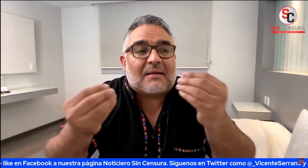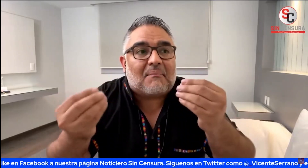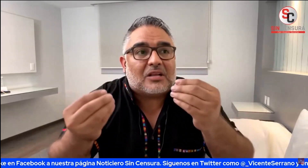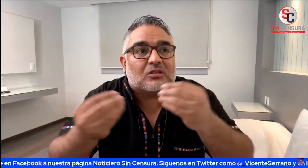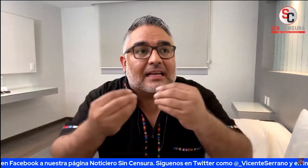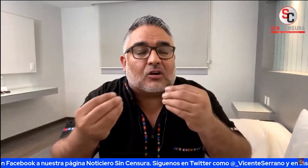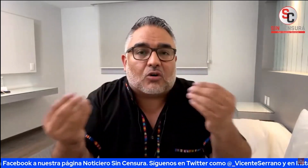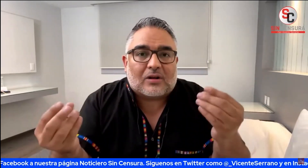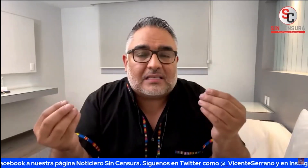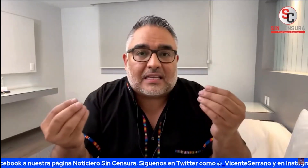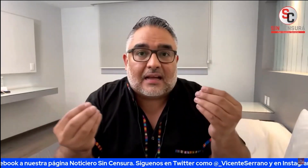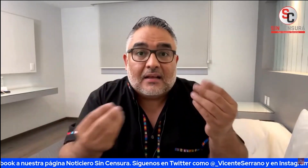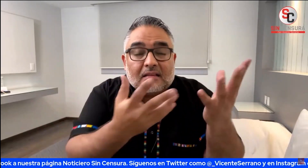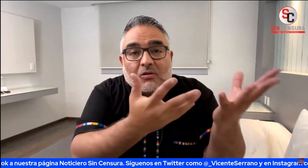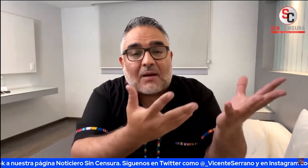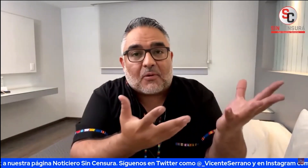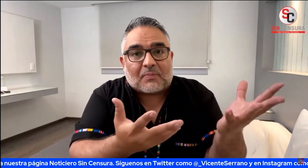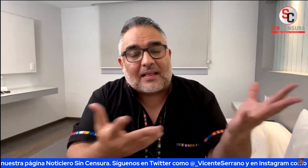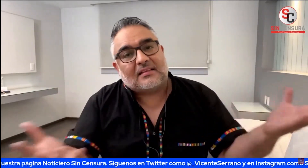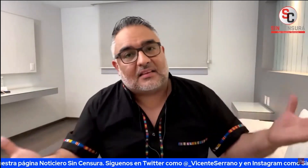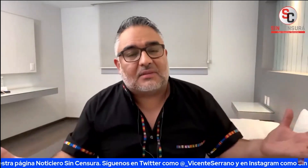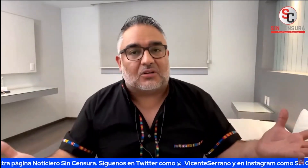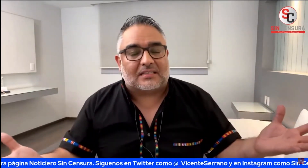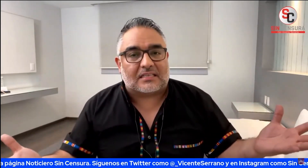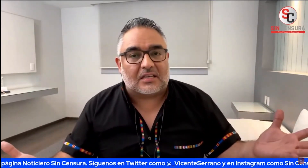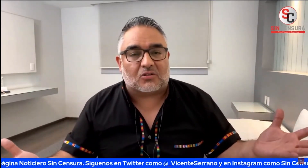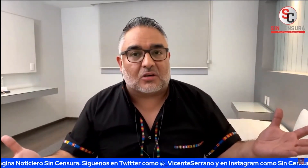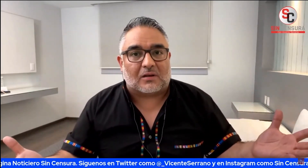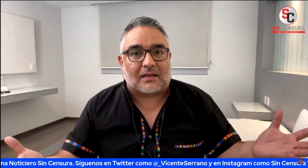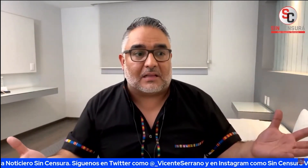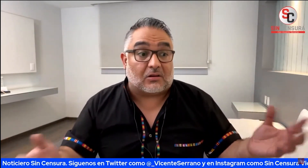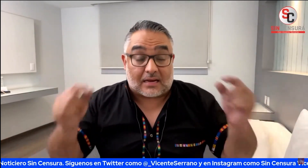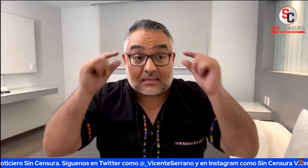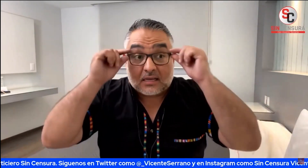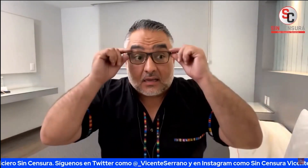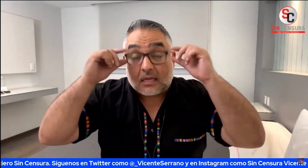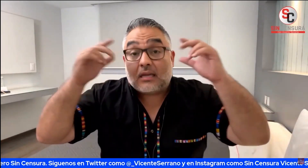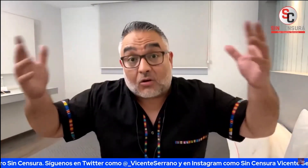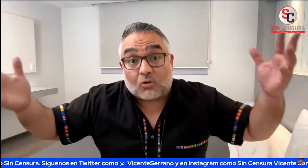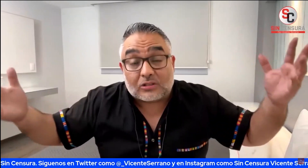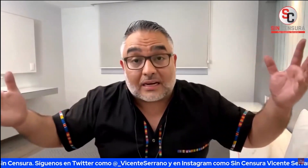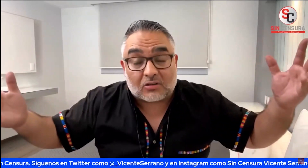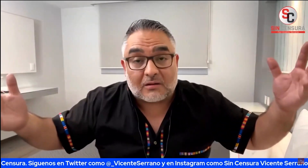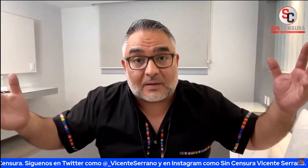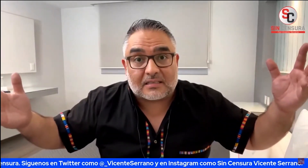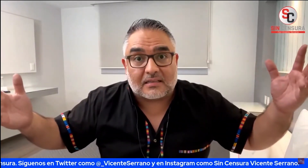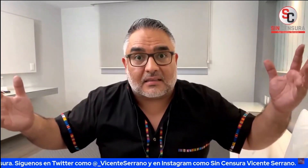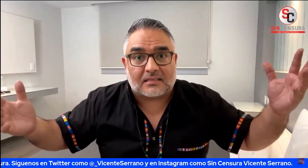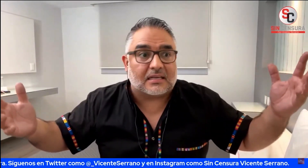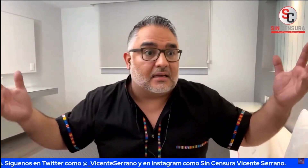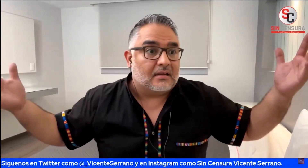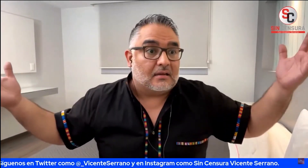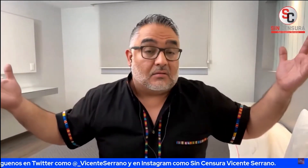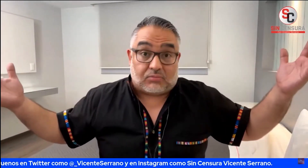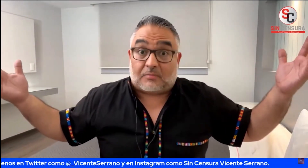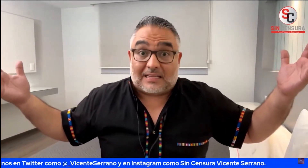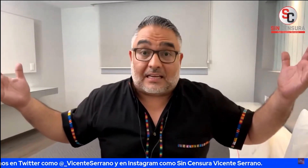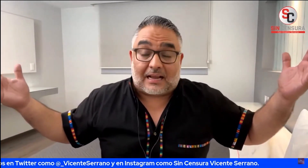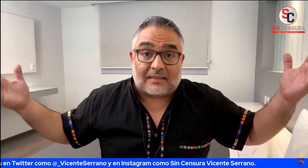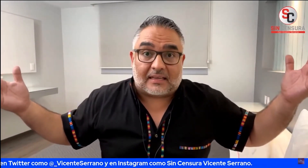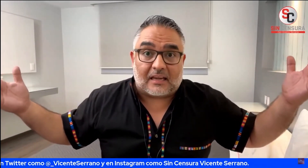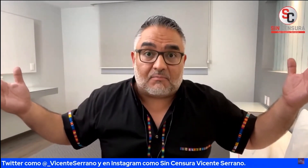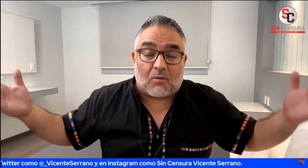ese tamaño es la incongruencia de una propiedad de $3,650,000, y con justa razón el presidente dice,